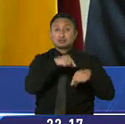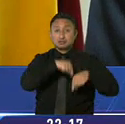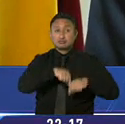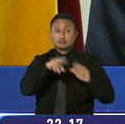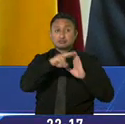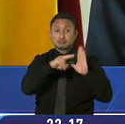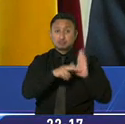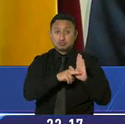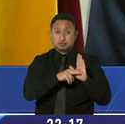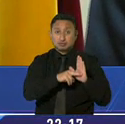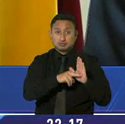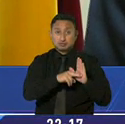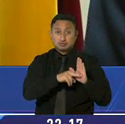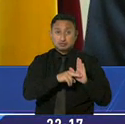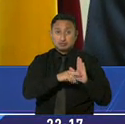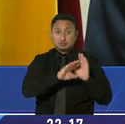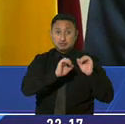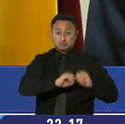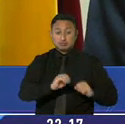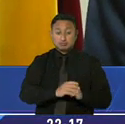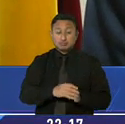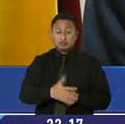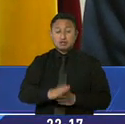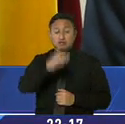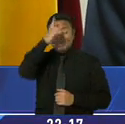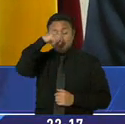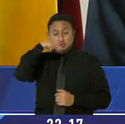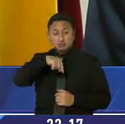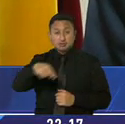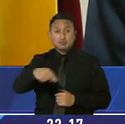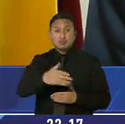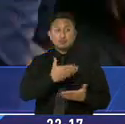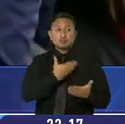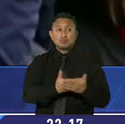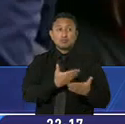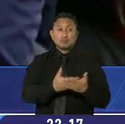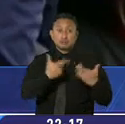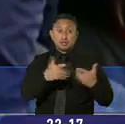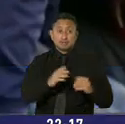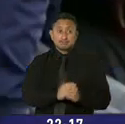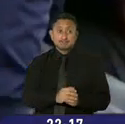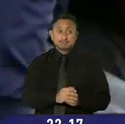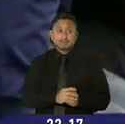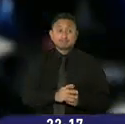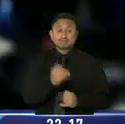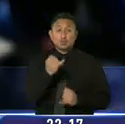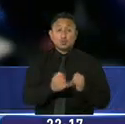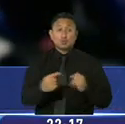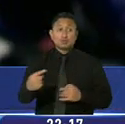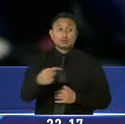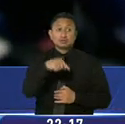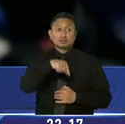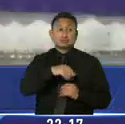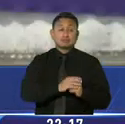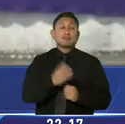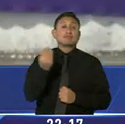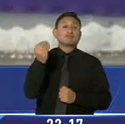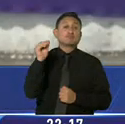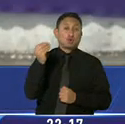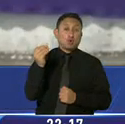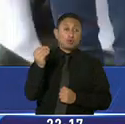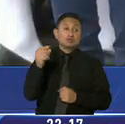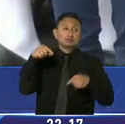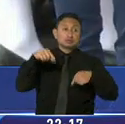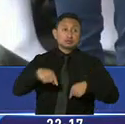de la SUAY dictó la sentencia condenatoria en base a la prueba presentada por la Fiscalía. Y es que este último caso relaciona a un adolescente quien habría mantenido